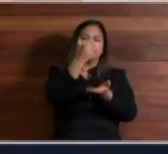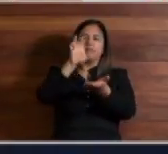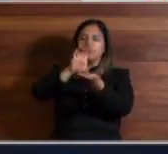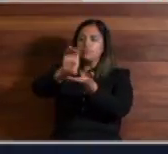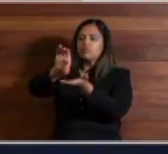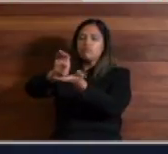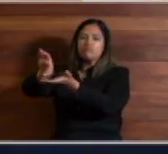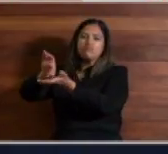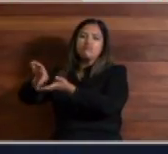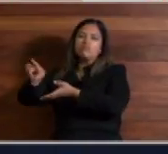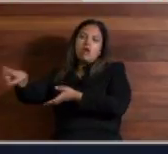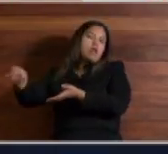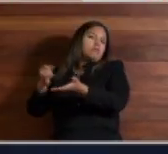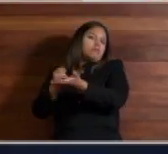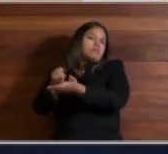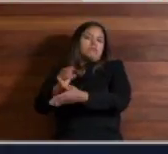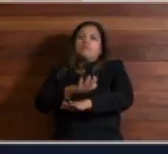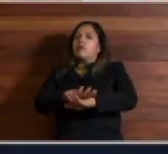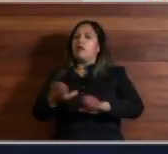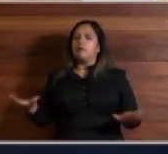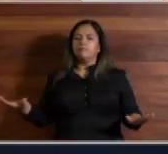que pueden ser administrativos.